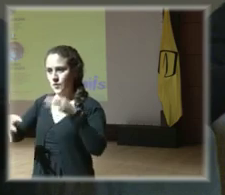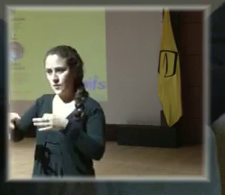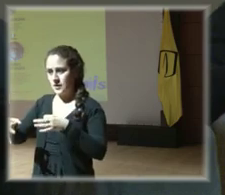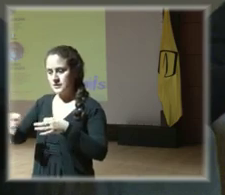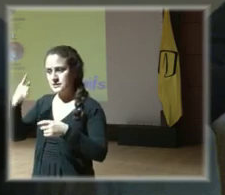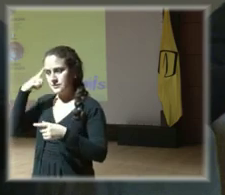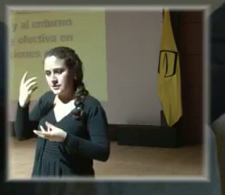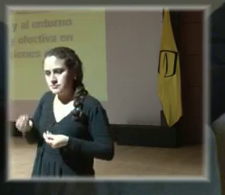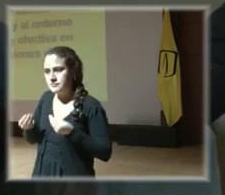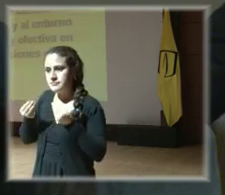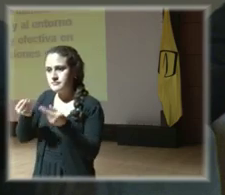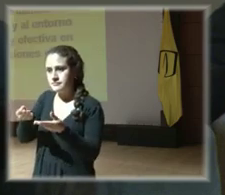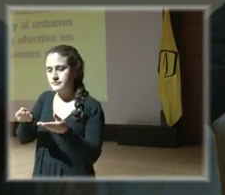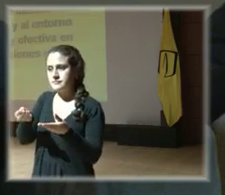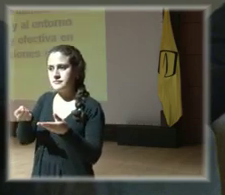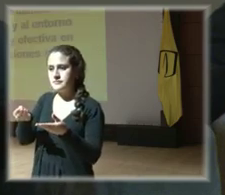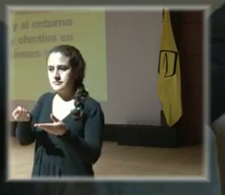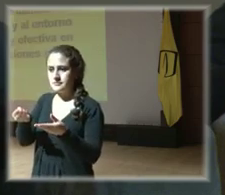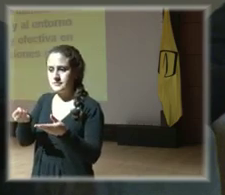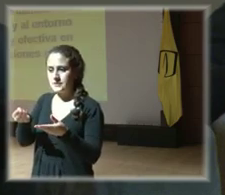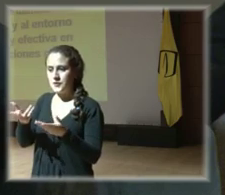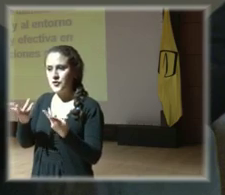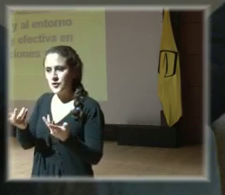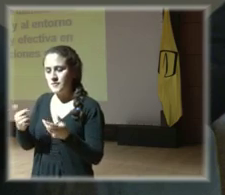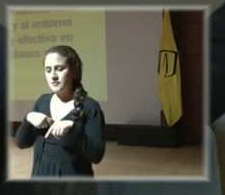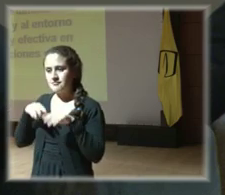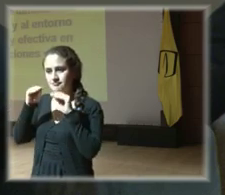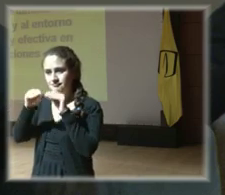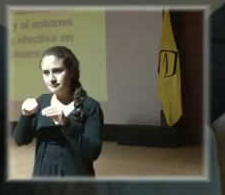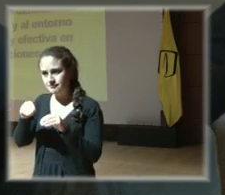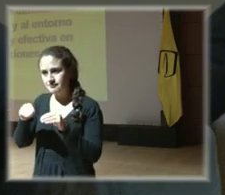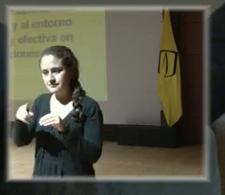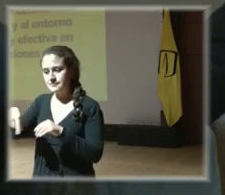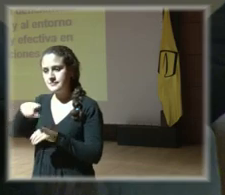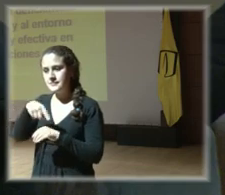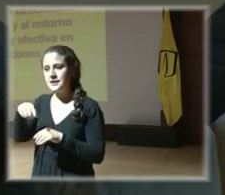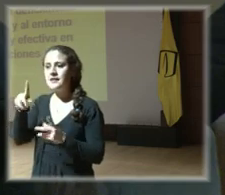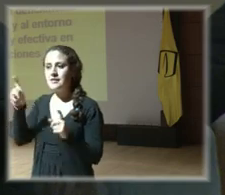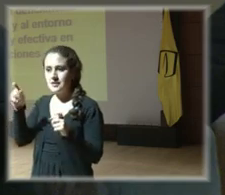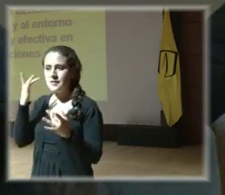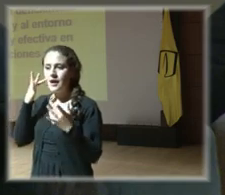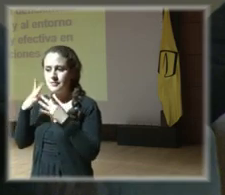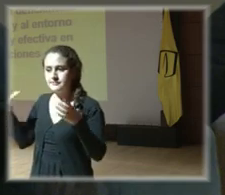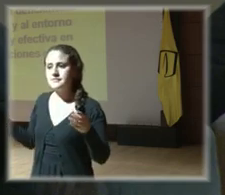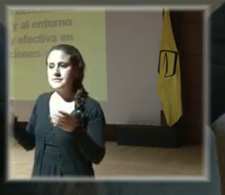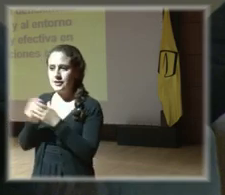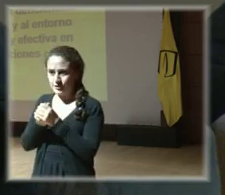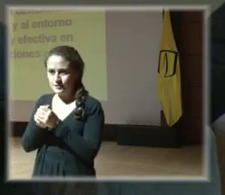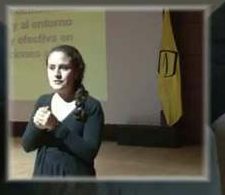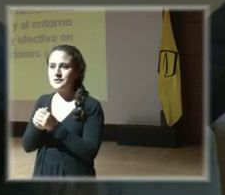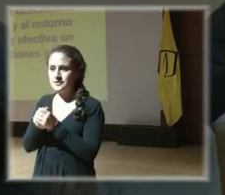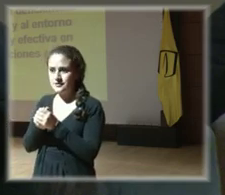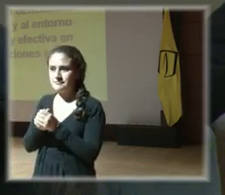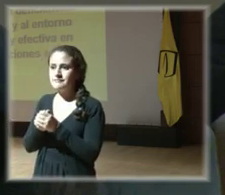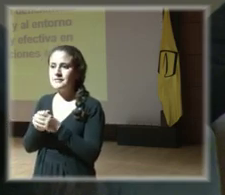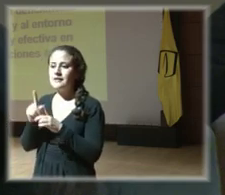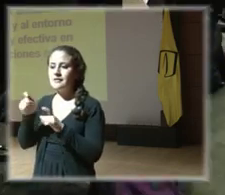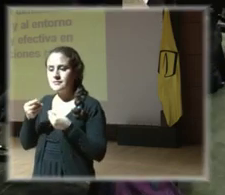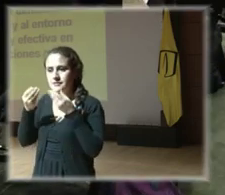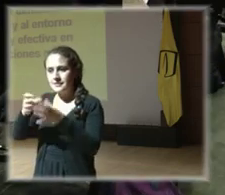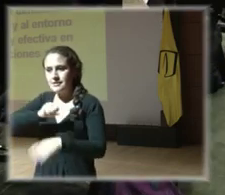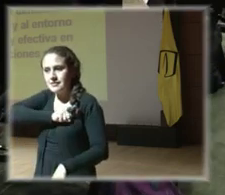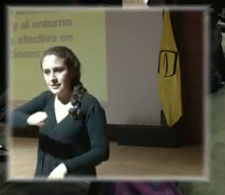sean destinatarios de la educación respecto a la inclusión y respecto a los derechos